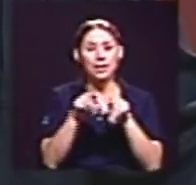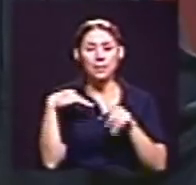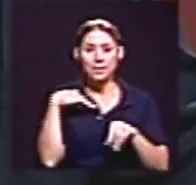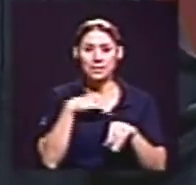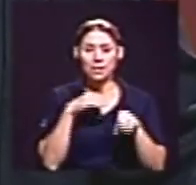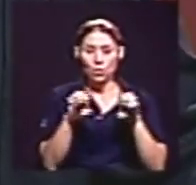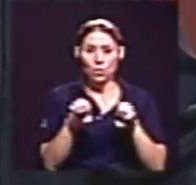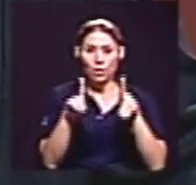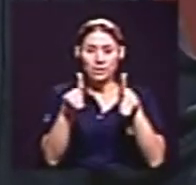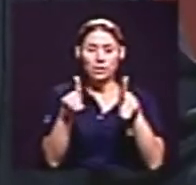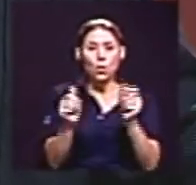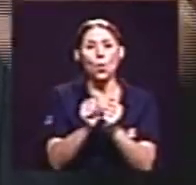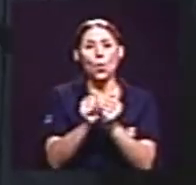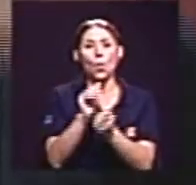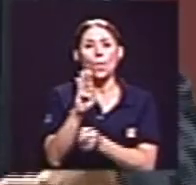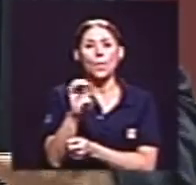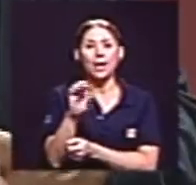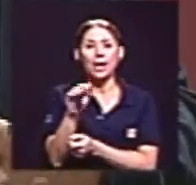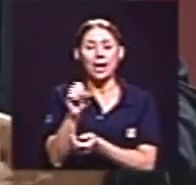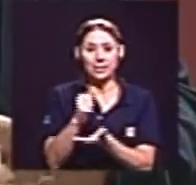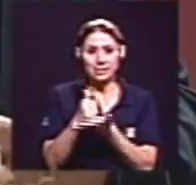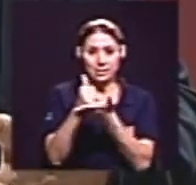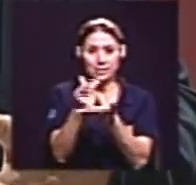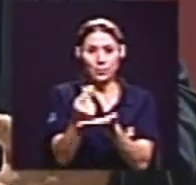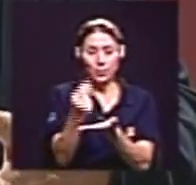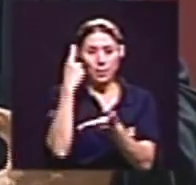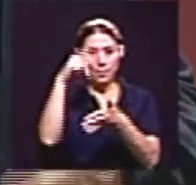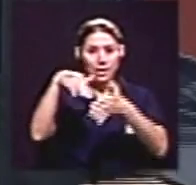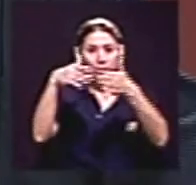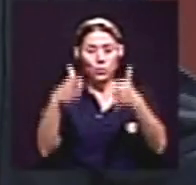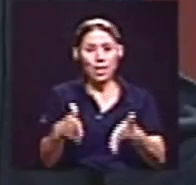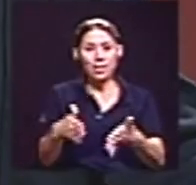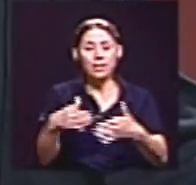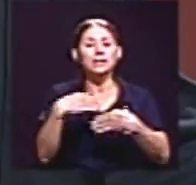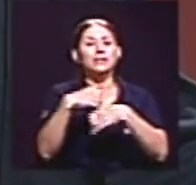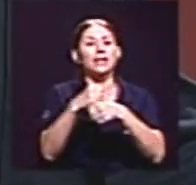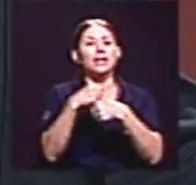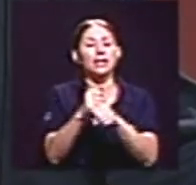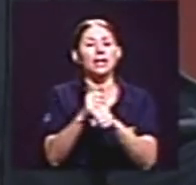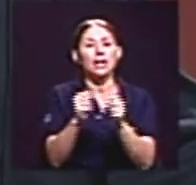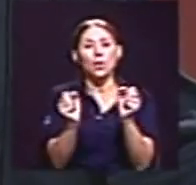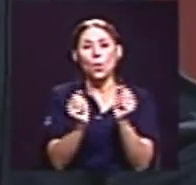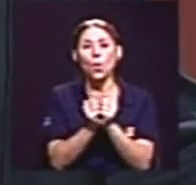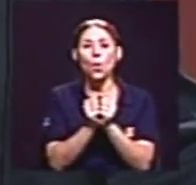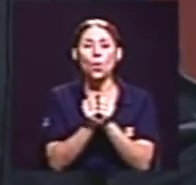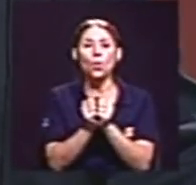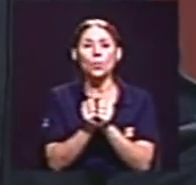de las becas para estudiantes, diseñada con una